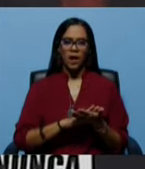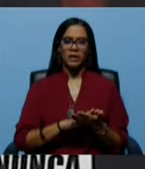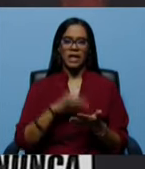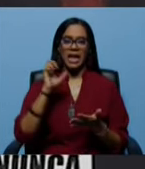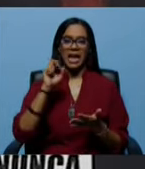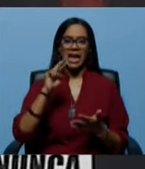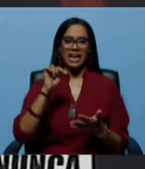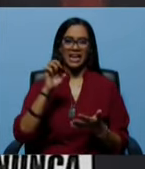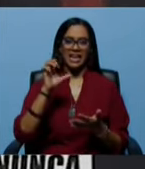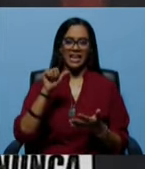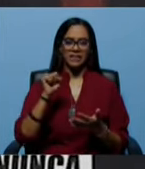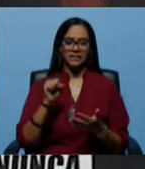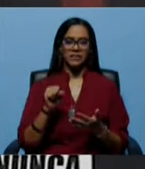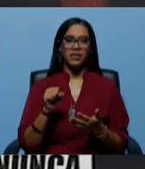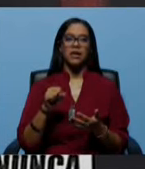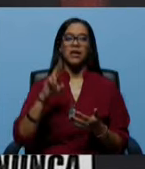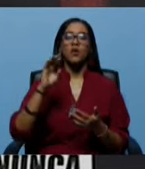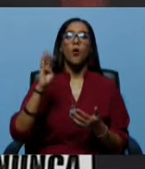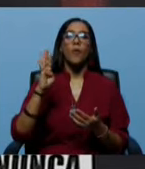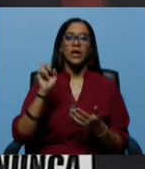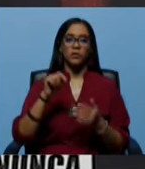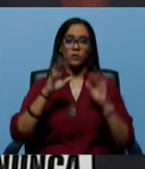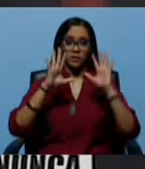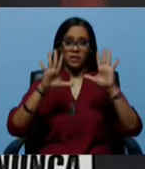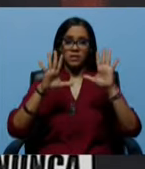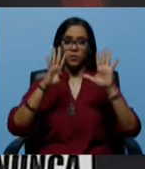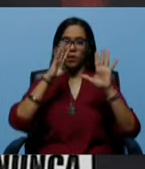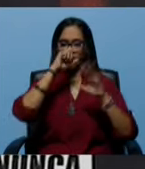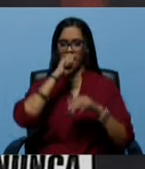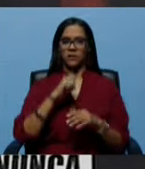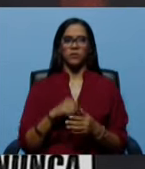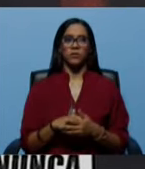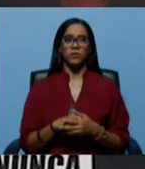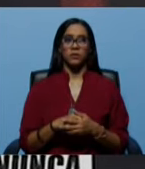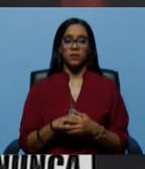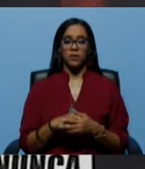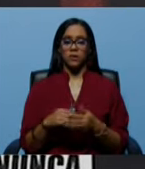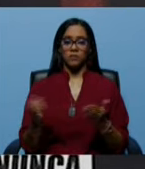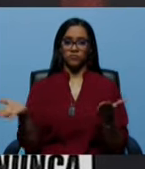y Roberto García Urbano, de apenas 19 años. Exterminio,